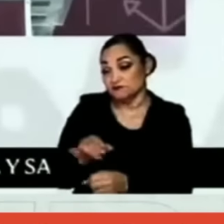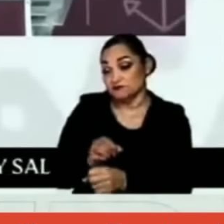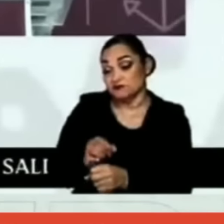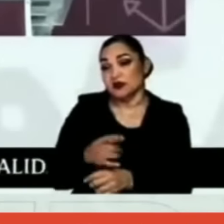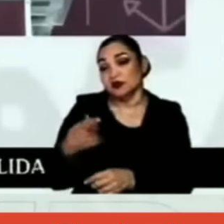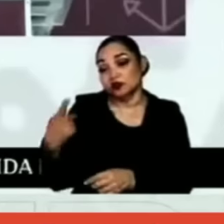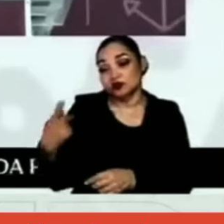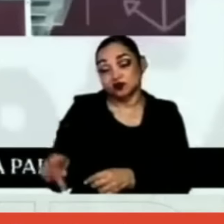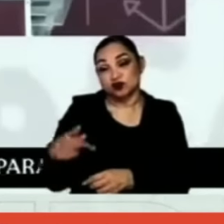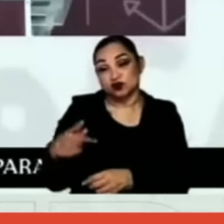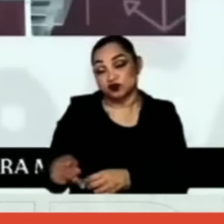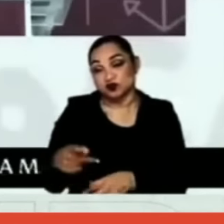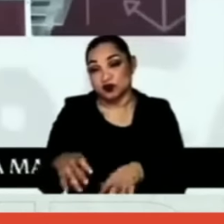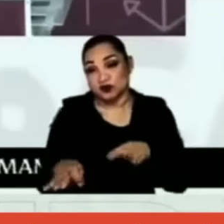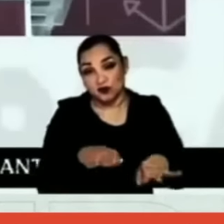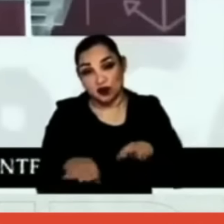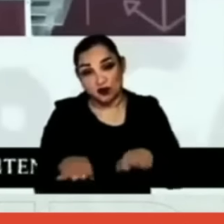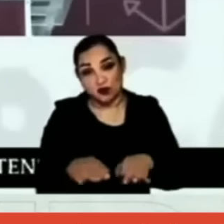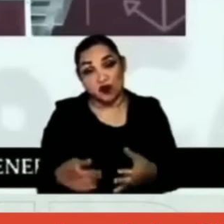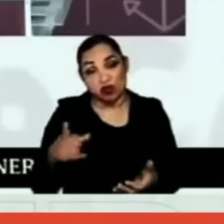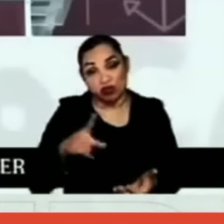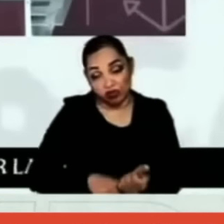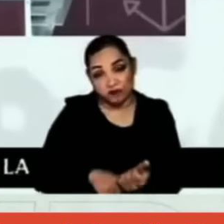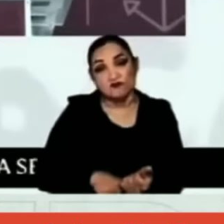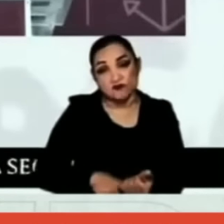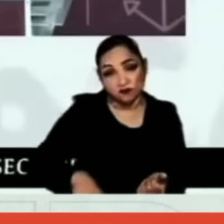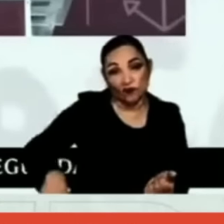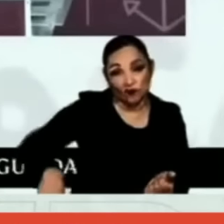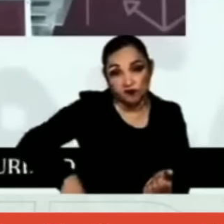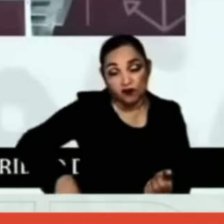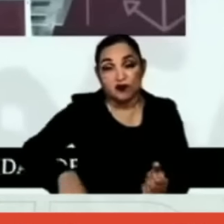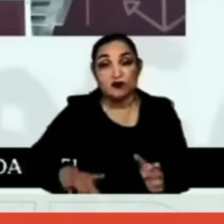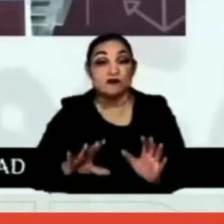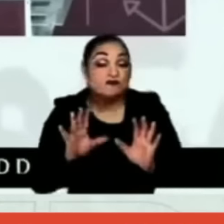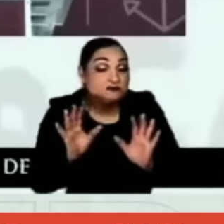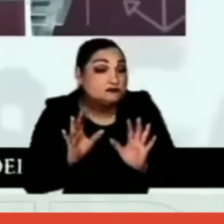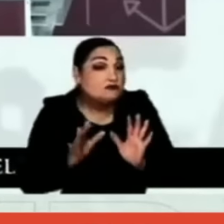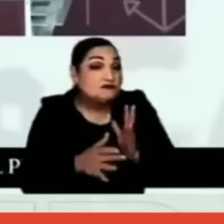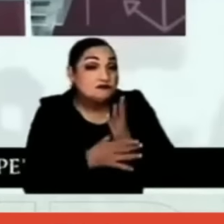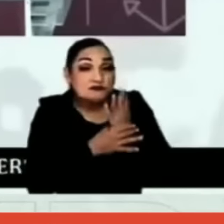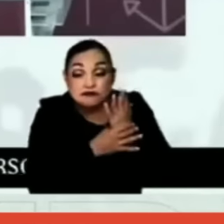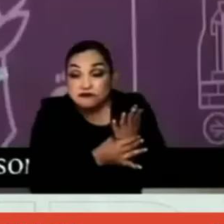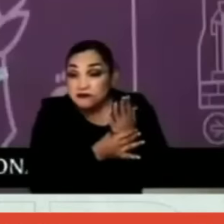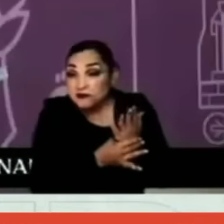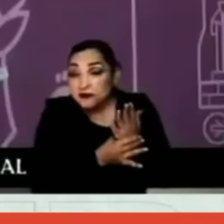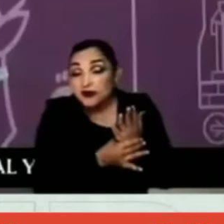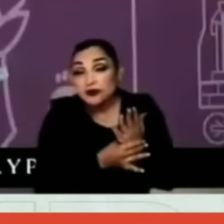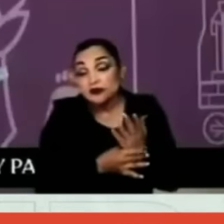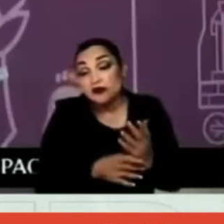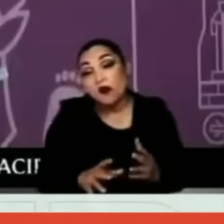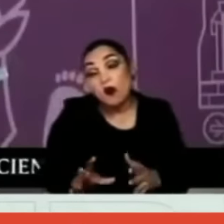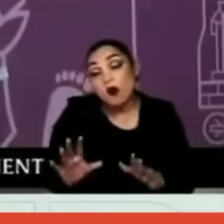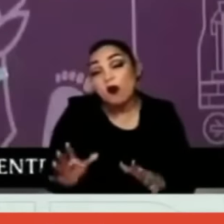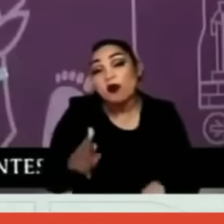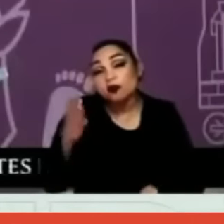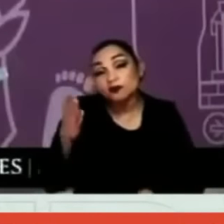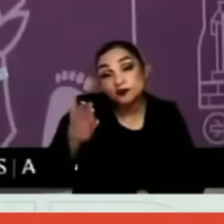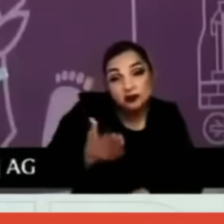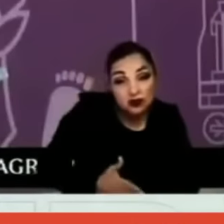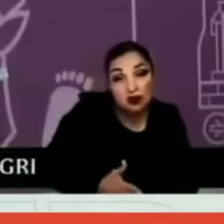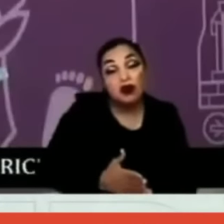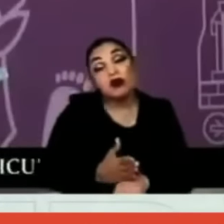funcionarios o qué tipo de servidores públicos pueden ser jalados, de